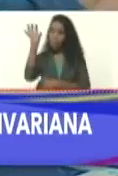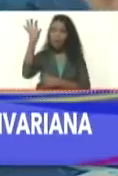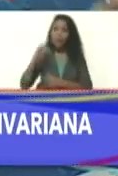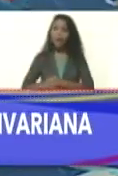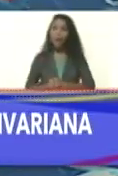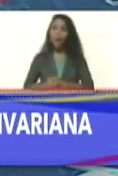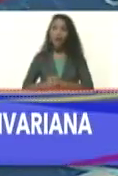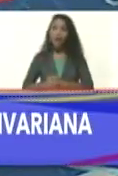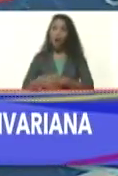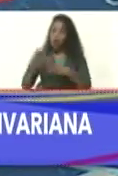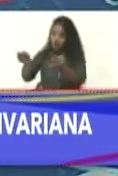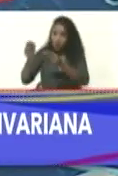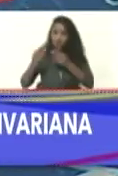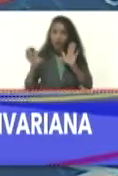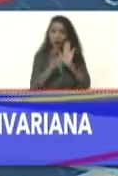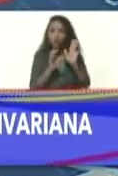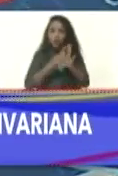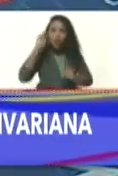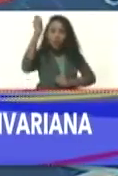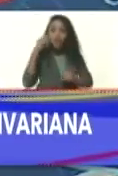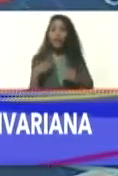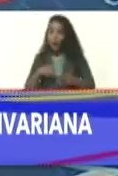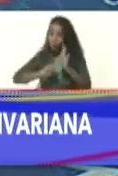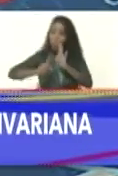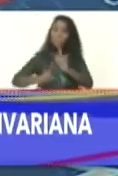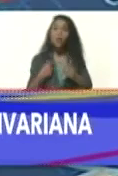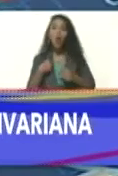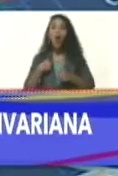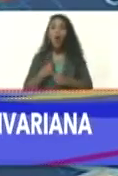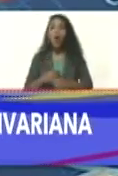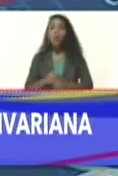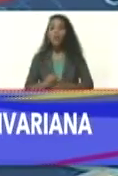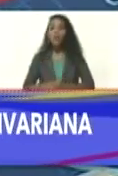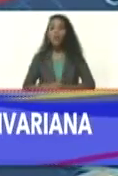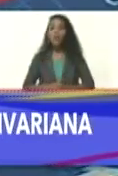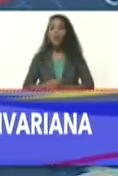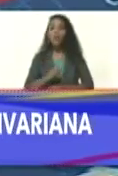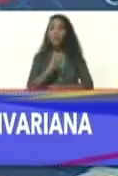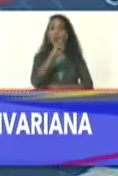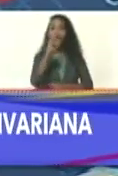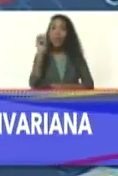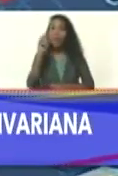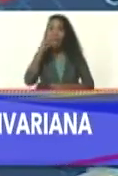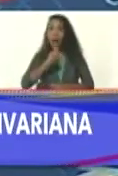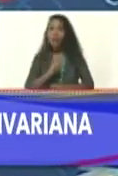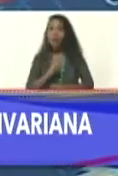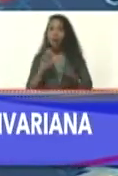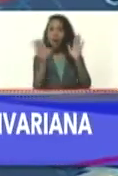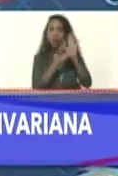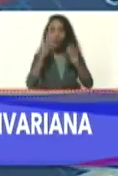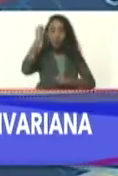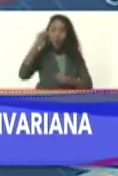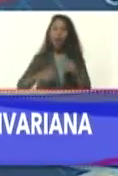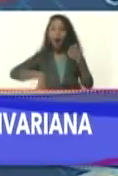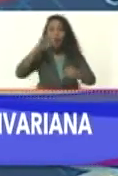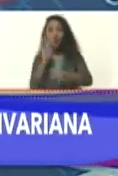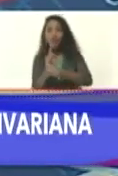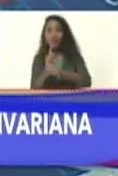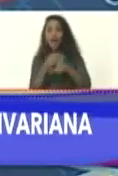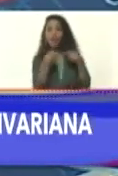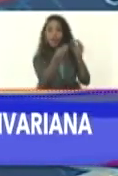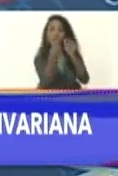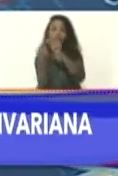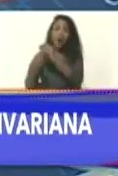la constitución que cumplió 20 años. Nuestra joven constitución, la única que ha sido discutida